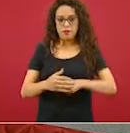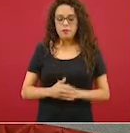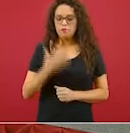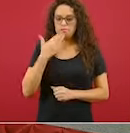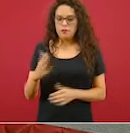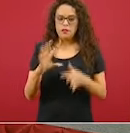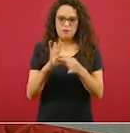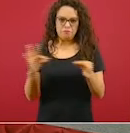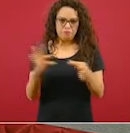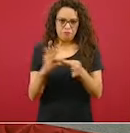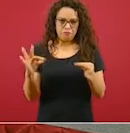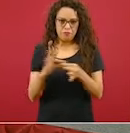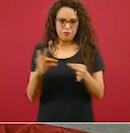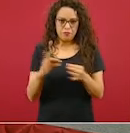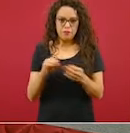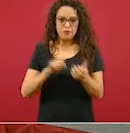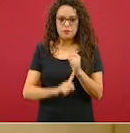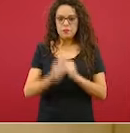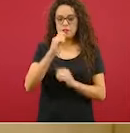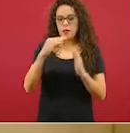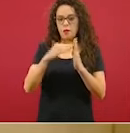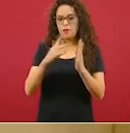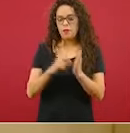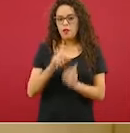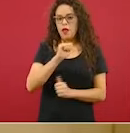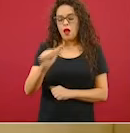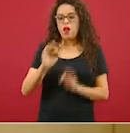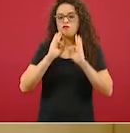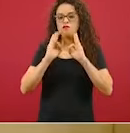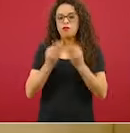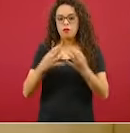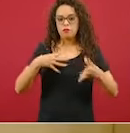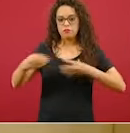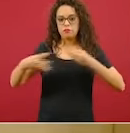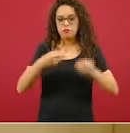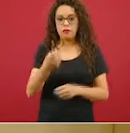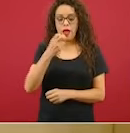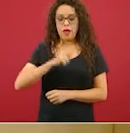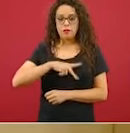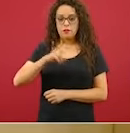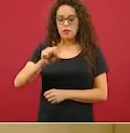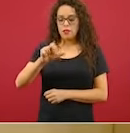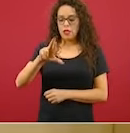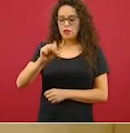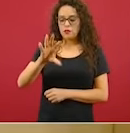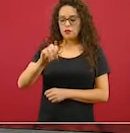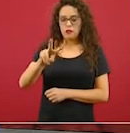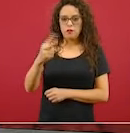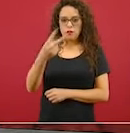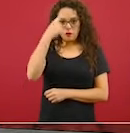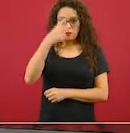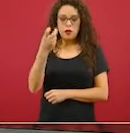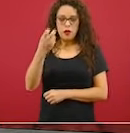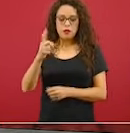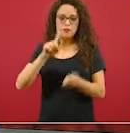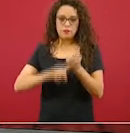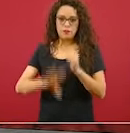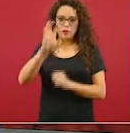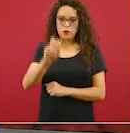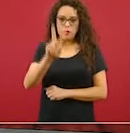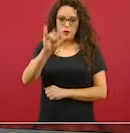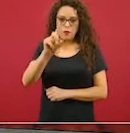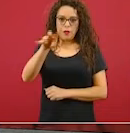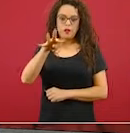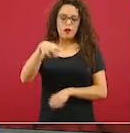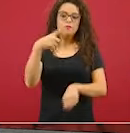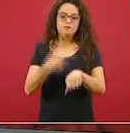función del mecanismo de transmisión que tiene el virus SARS-CoV-2 para generar la enfermedad de COVID-19, pues sabemos